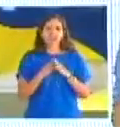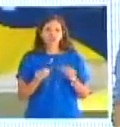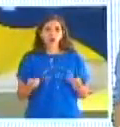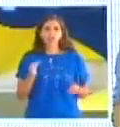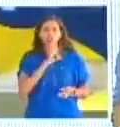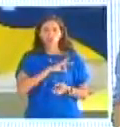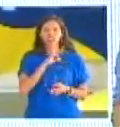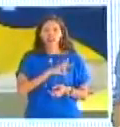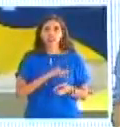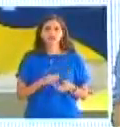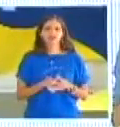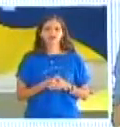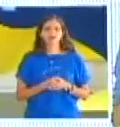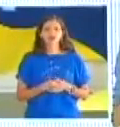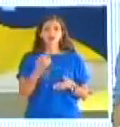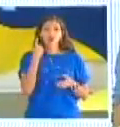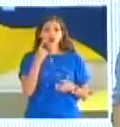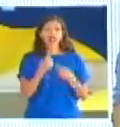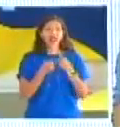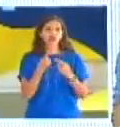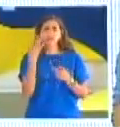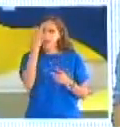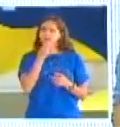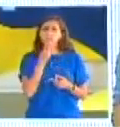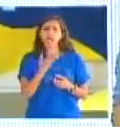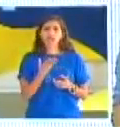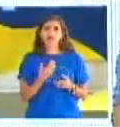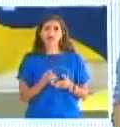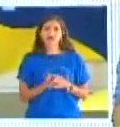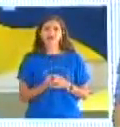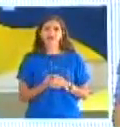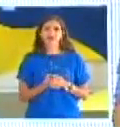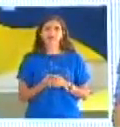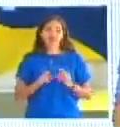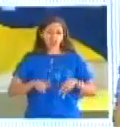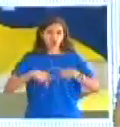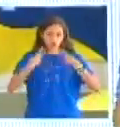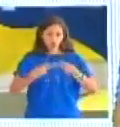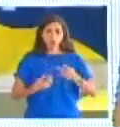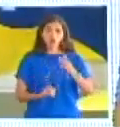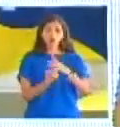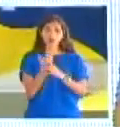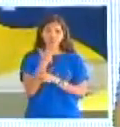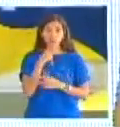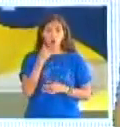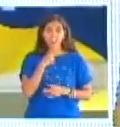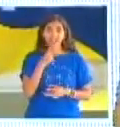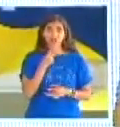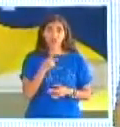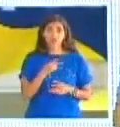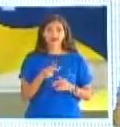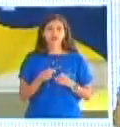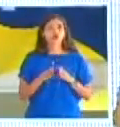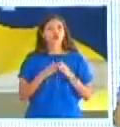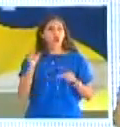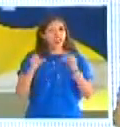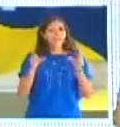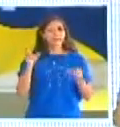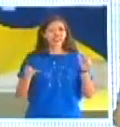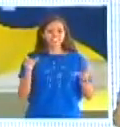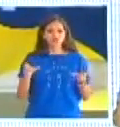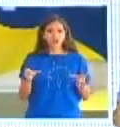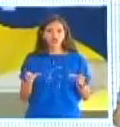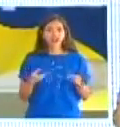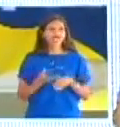sociedad. Y una de las cosas más bellas, que en el nuevo florecimiento político, todas las personas